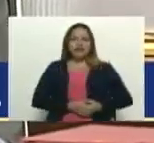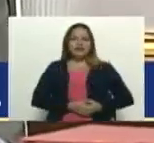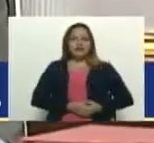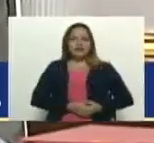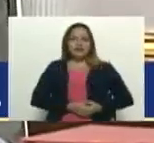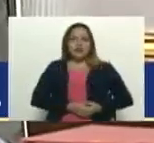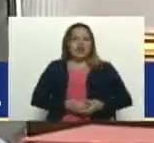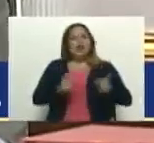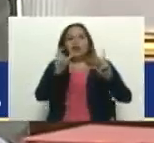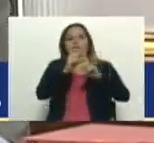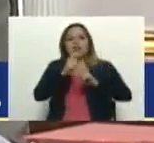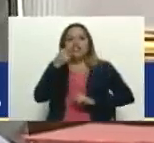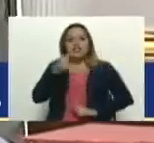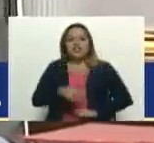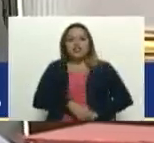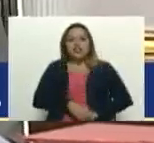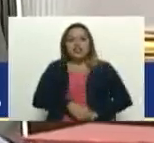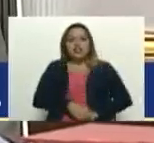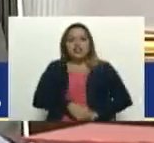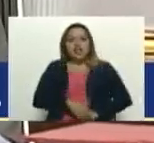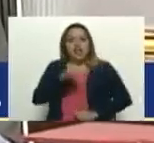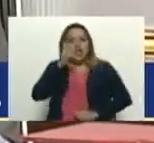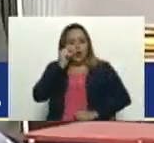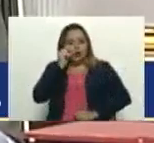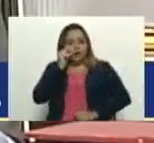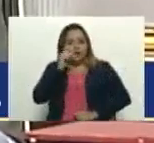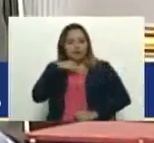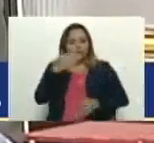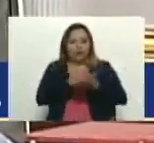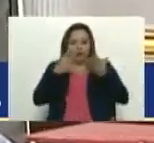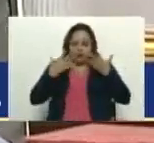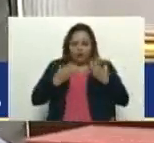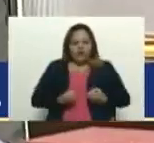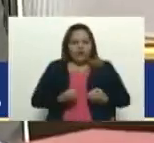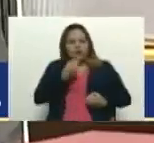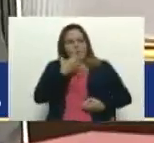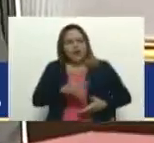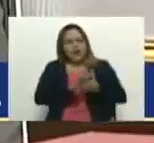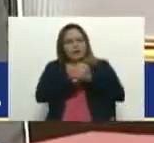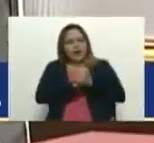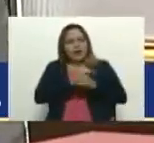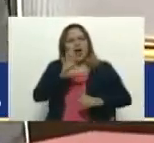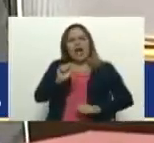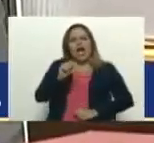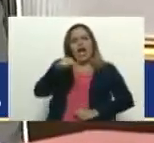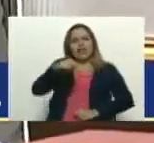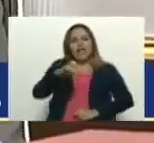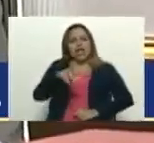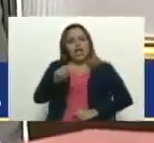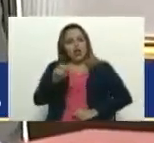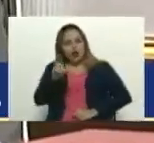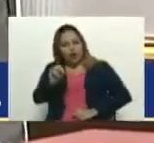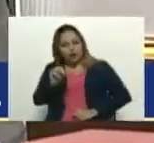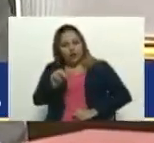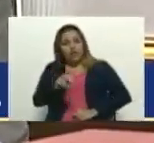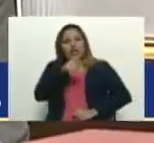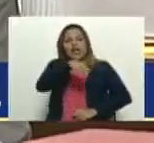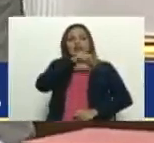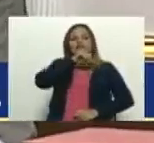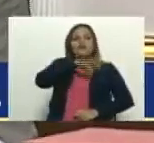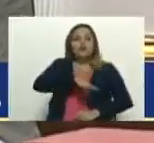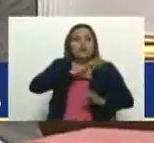esa, el hombre se mata en seco, buen amigo Canelón, proviene de las anécdotas de ese guerrillero preso en la cárcel